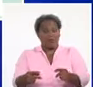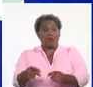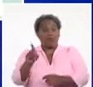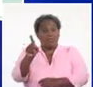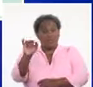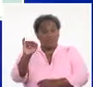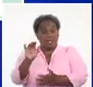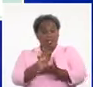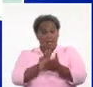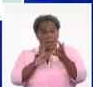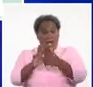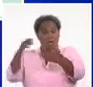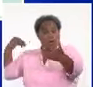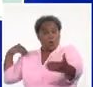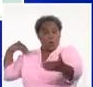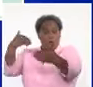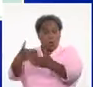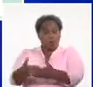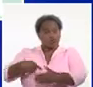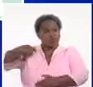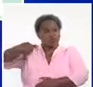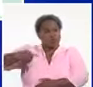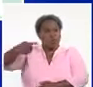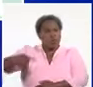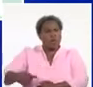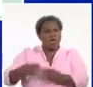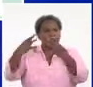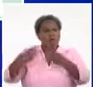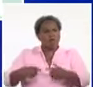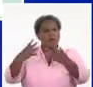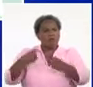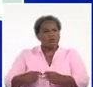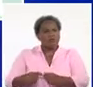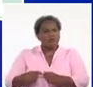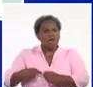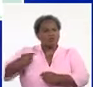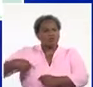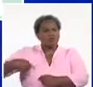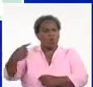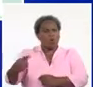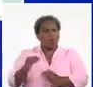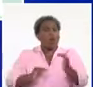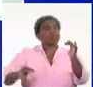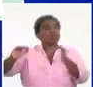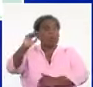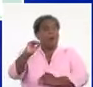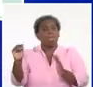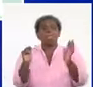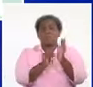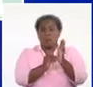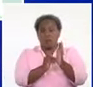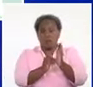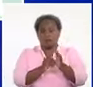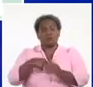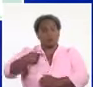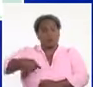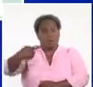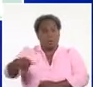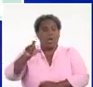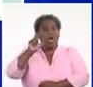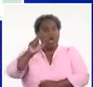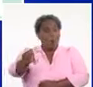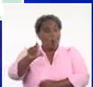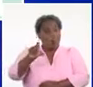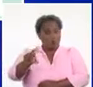31.252. Les reitero que desde todos los días, con cifras diarias por encima de 1.000 casos autóctonos. Los últimos